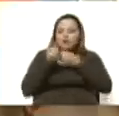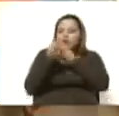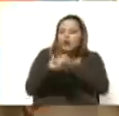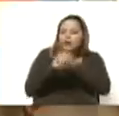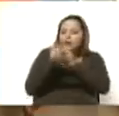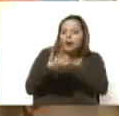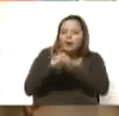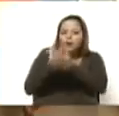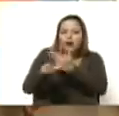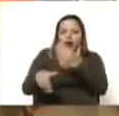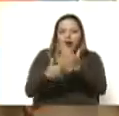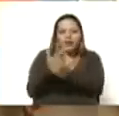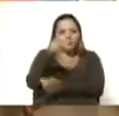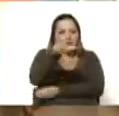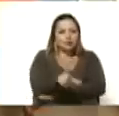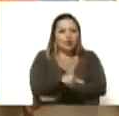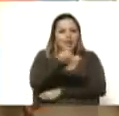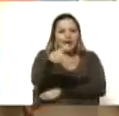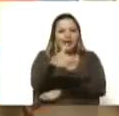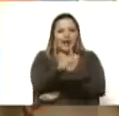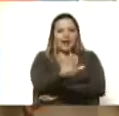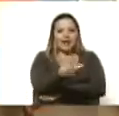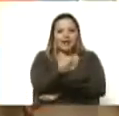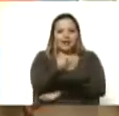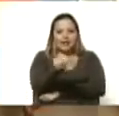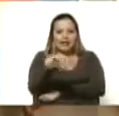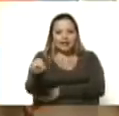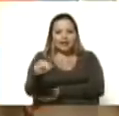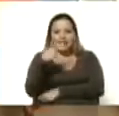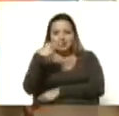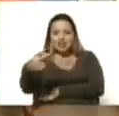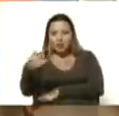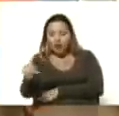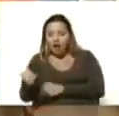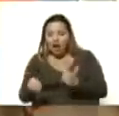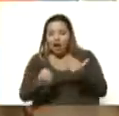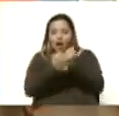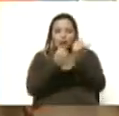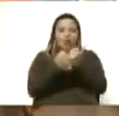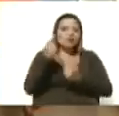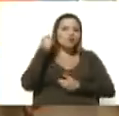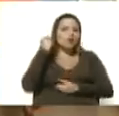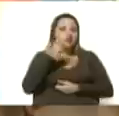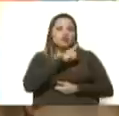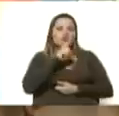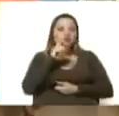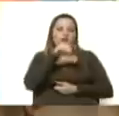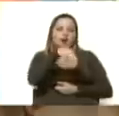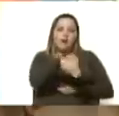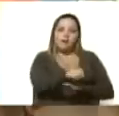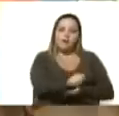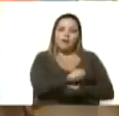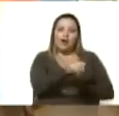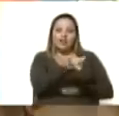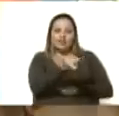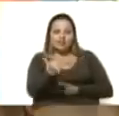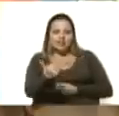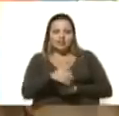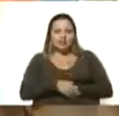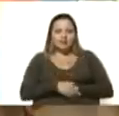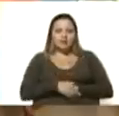Castellano, refiriéndonos que es la mano derecha de Magic Umare para sus tramas